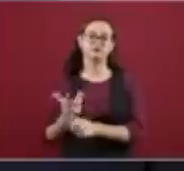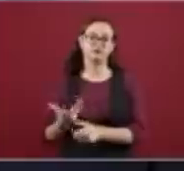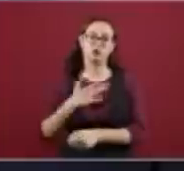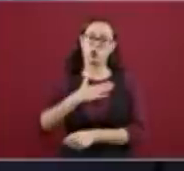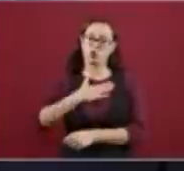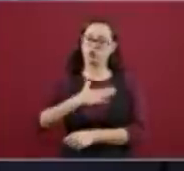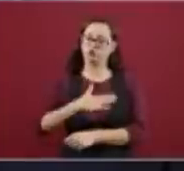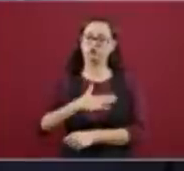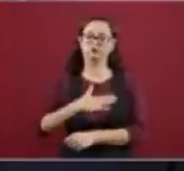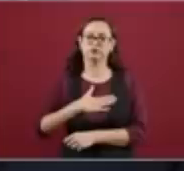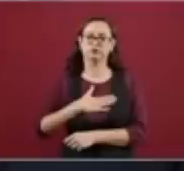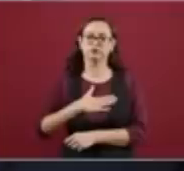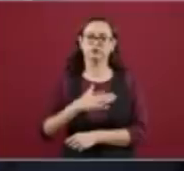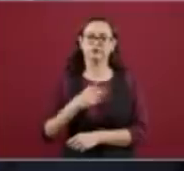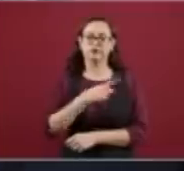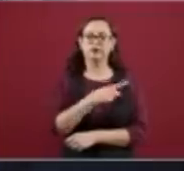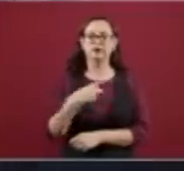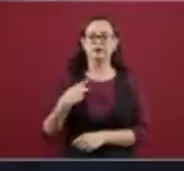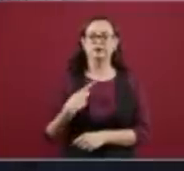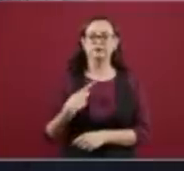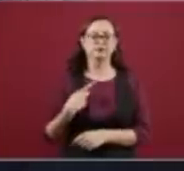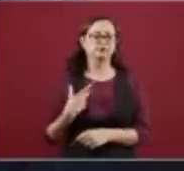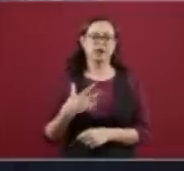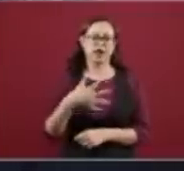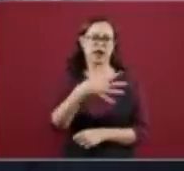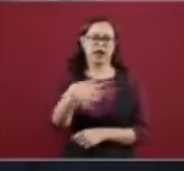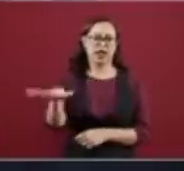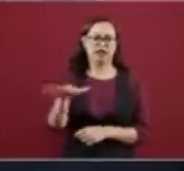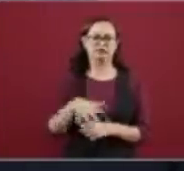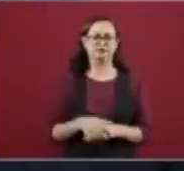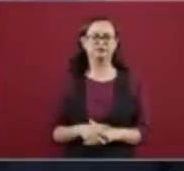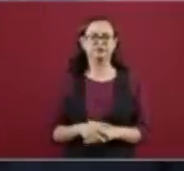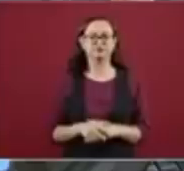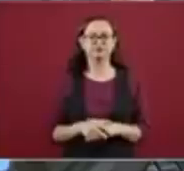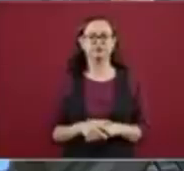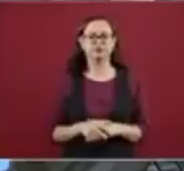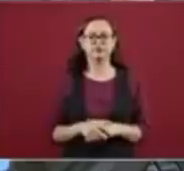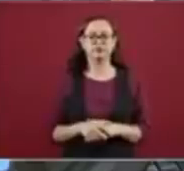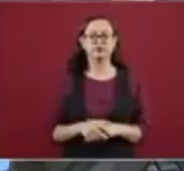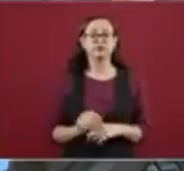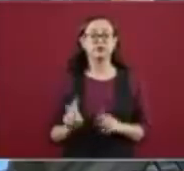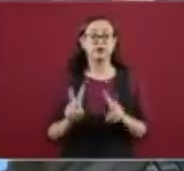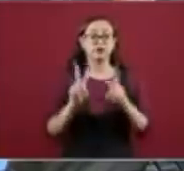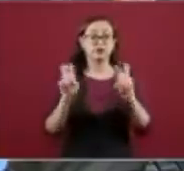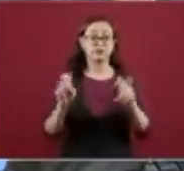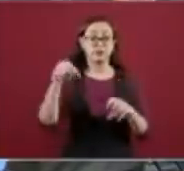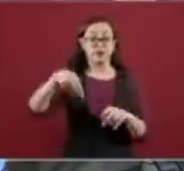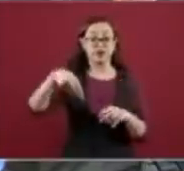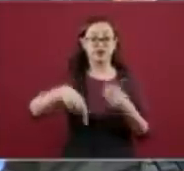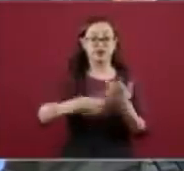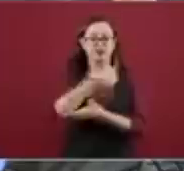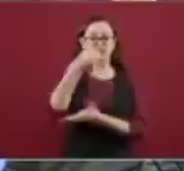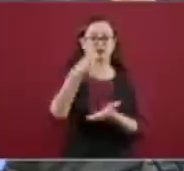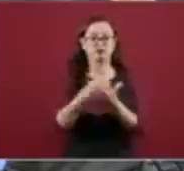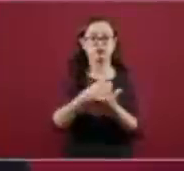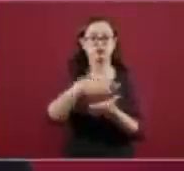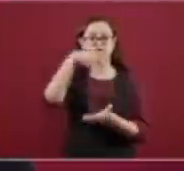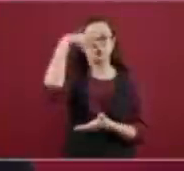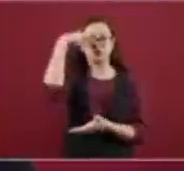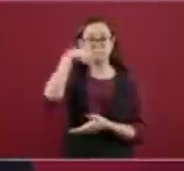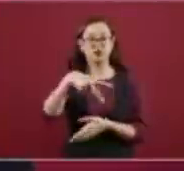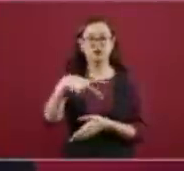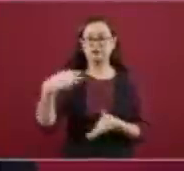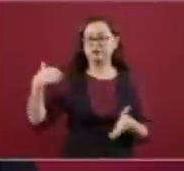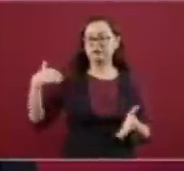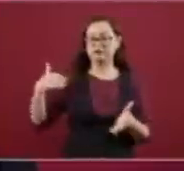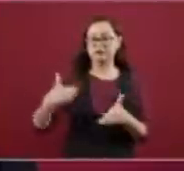justicia, es general. En el caso de la Ciudad de México, en los últimos